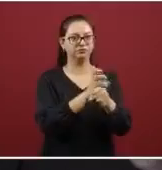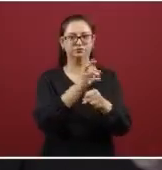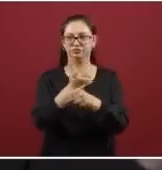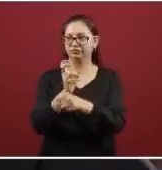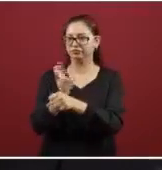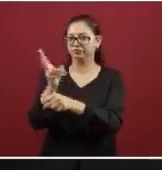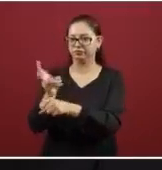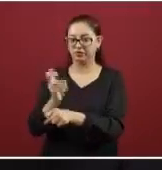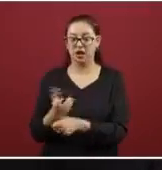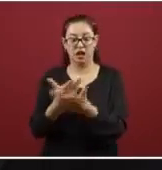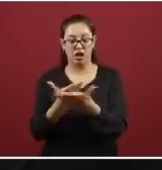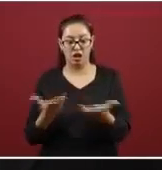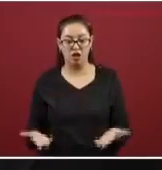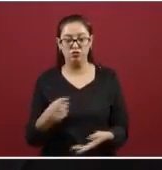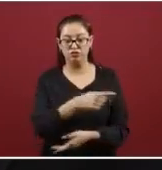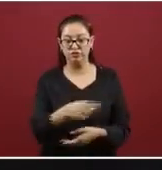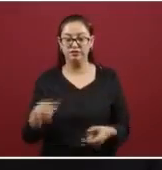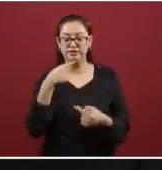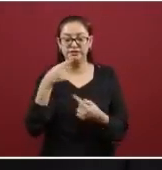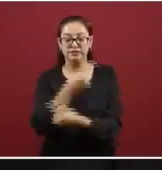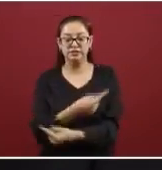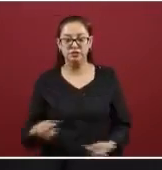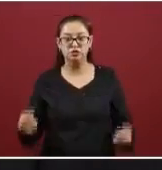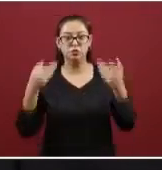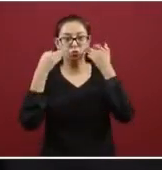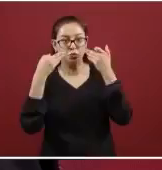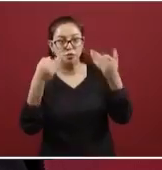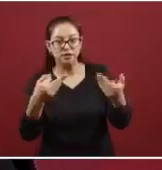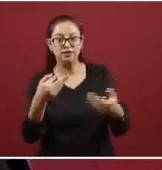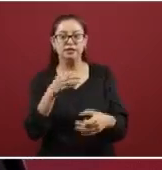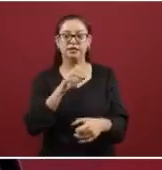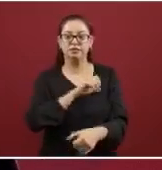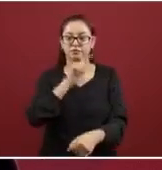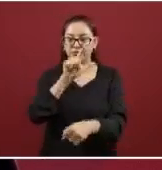ustedes ahora, como testigos, como invitados especiales,